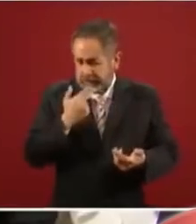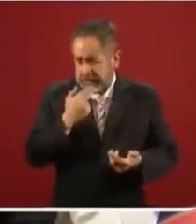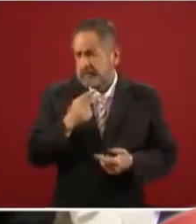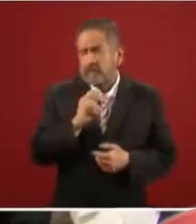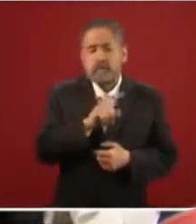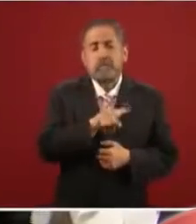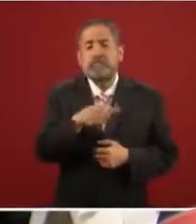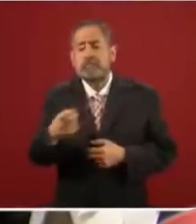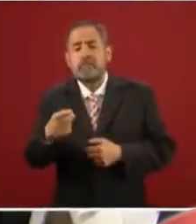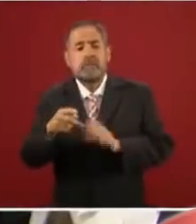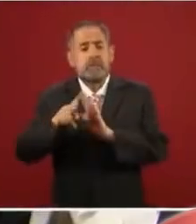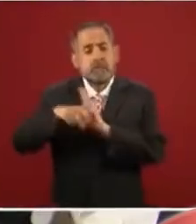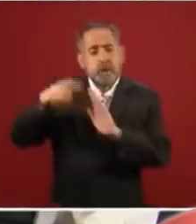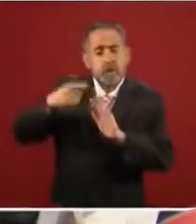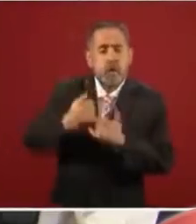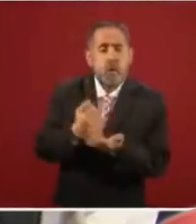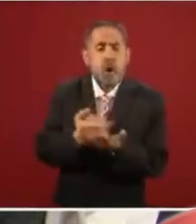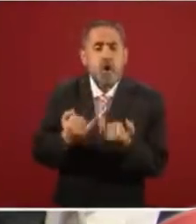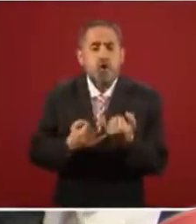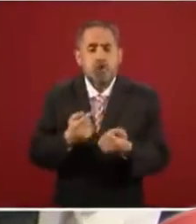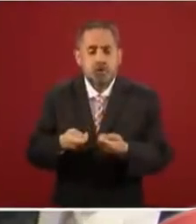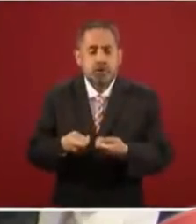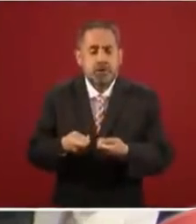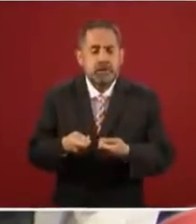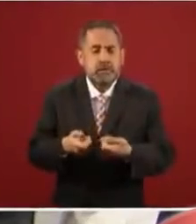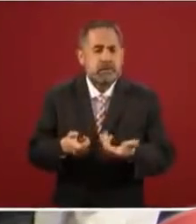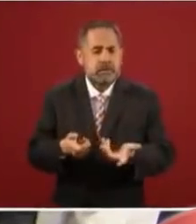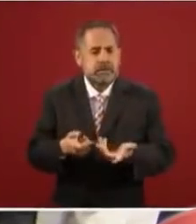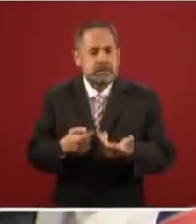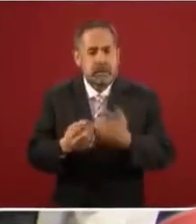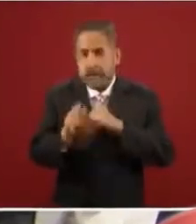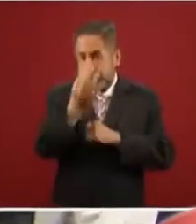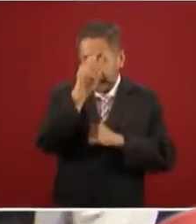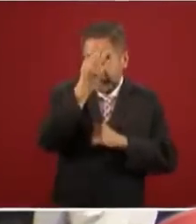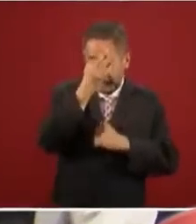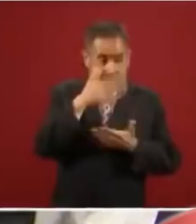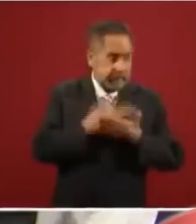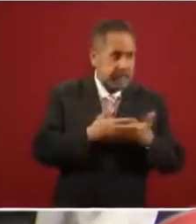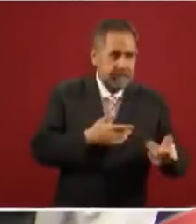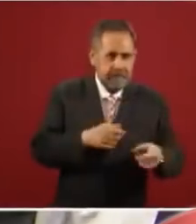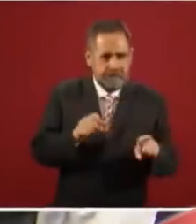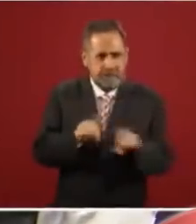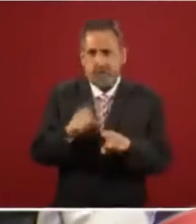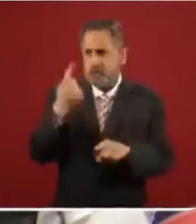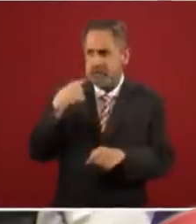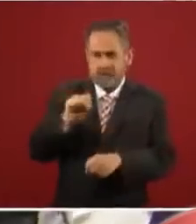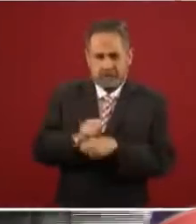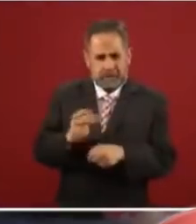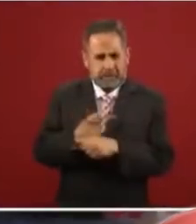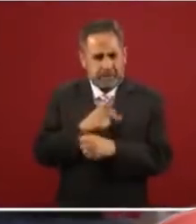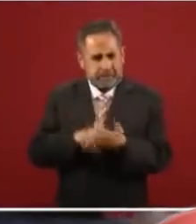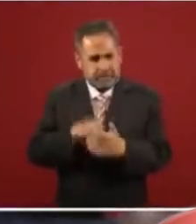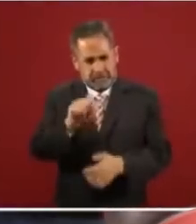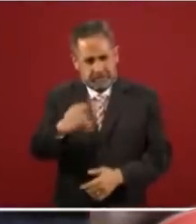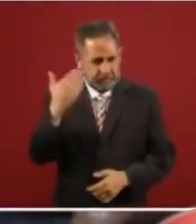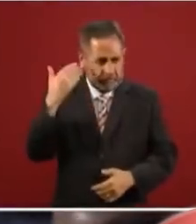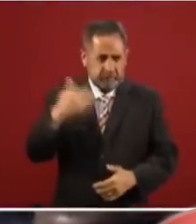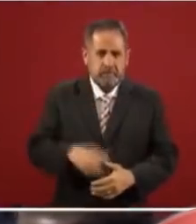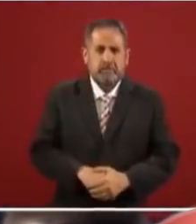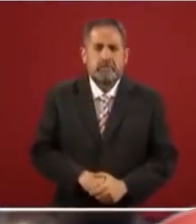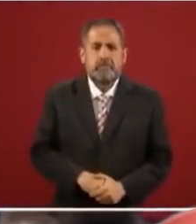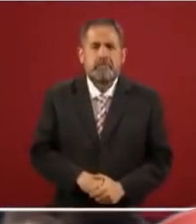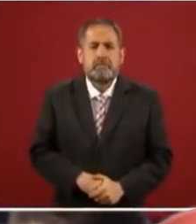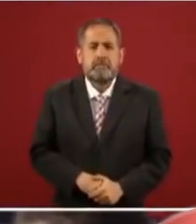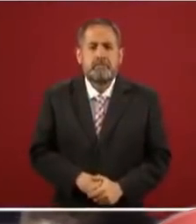ver el tema de los videojuegos. Me hablaban de ese tema justo con el asunto que sucedió la semana pasada. Bueno,